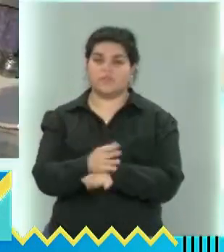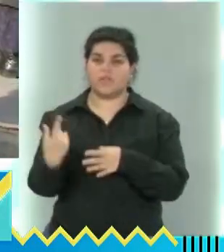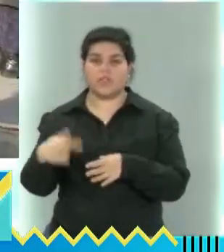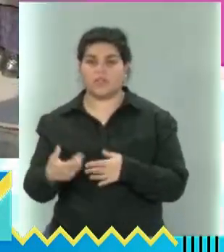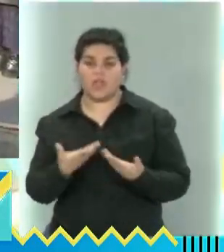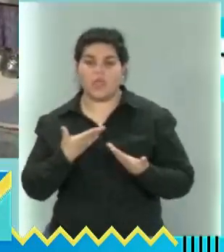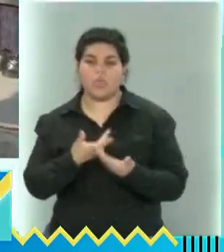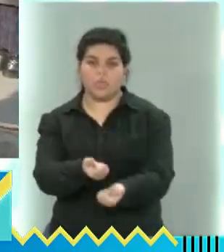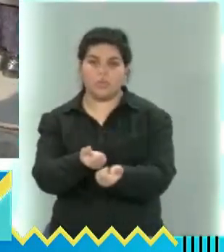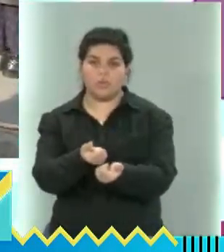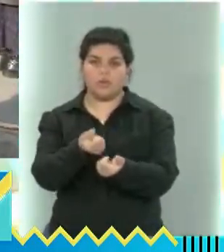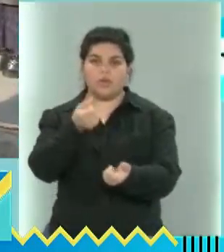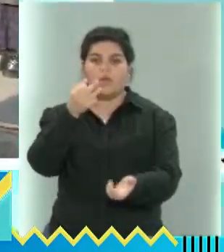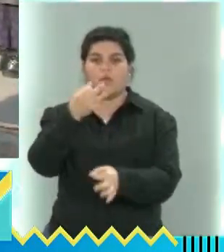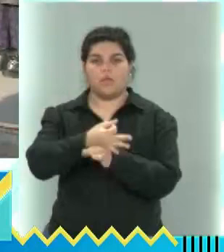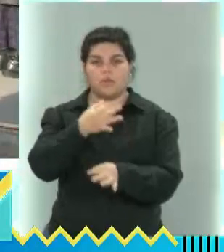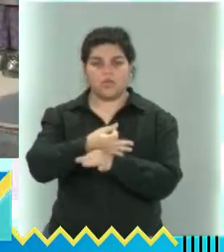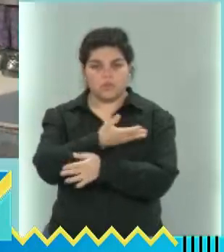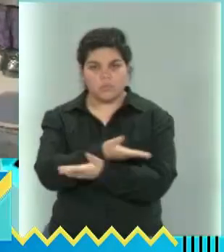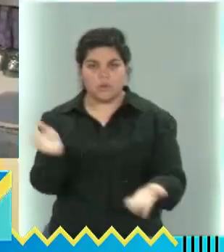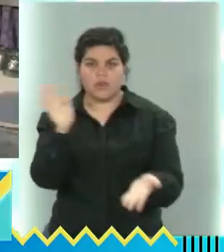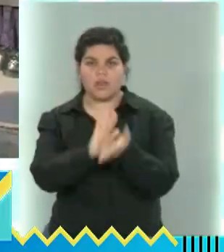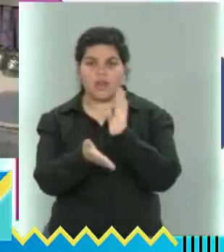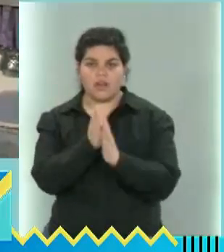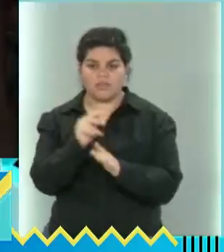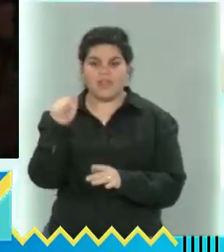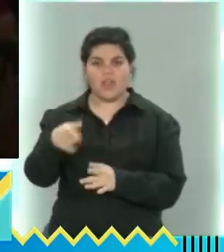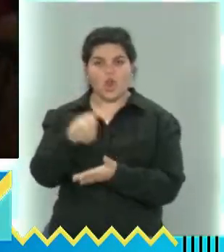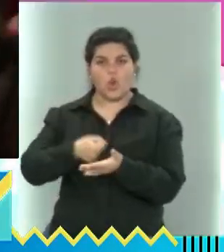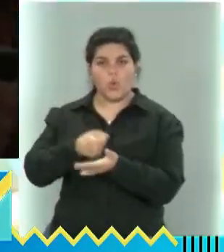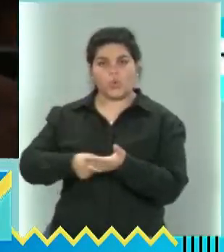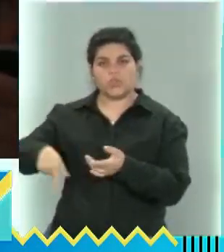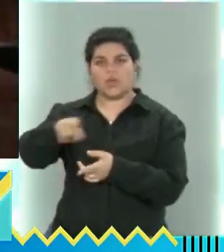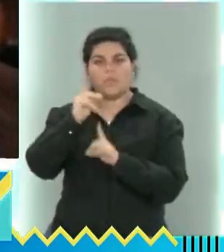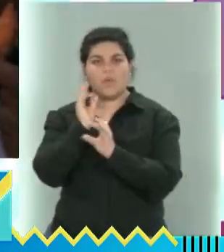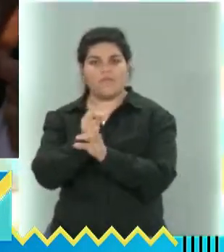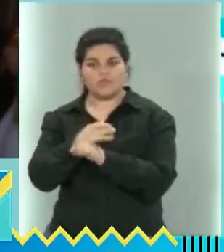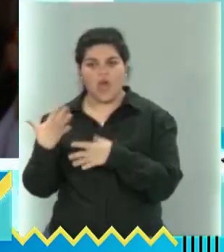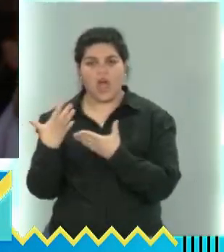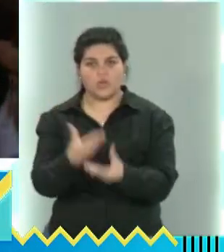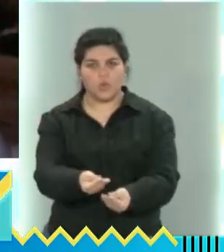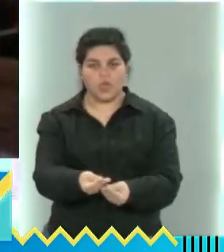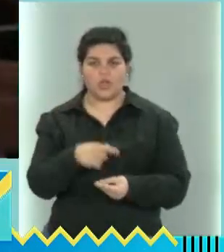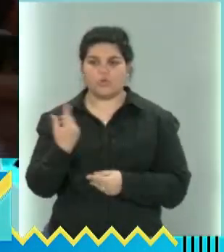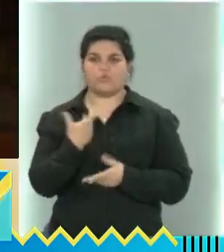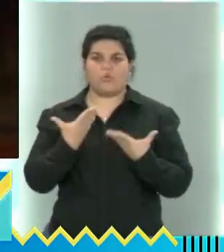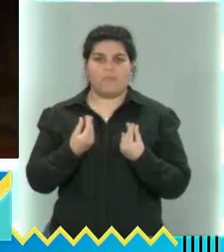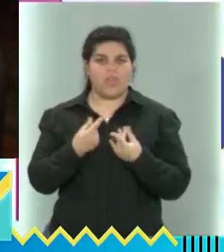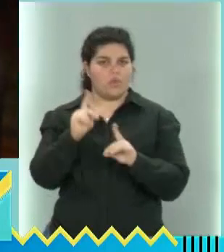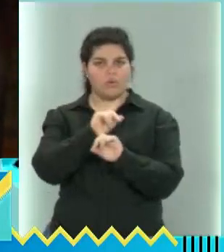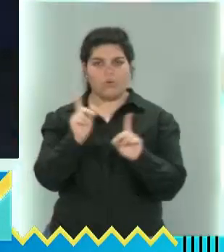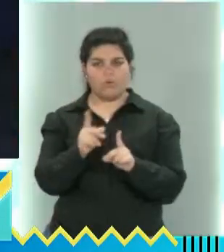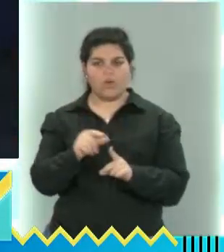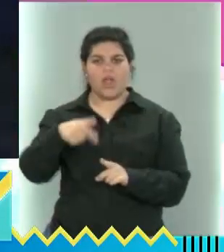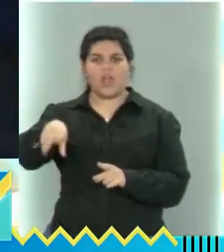y gratuita y aporta en ese sentido. Entonces, no tenemos que tenerle miedo a que los chicos